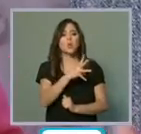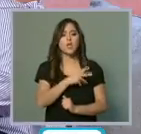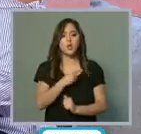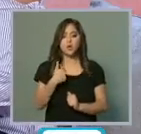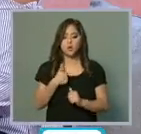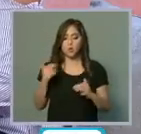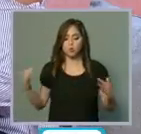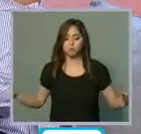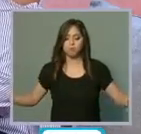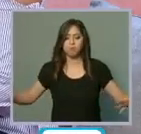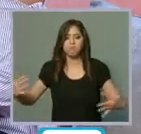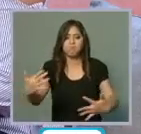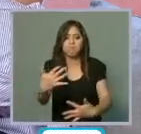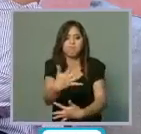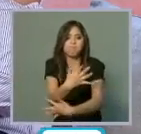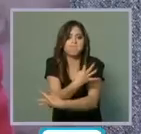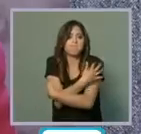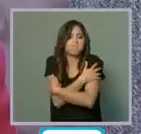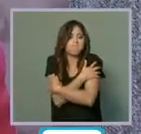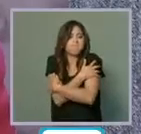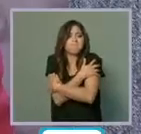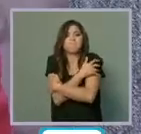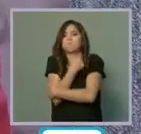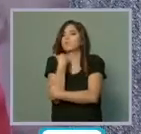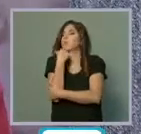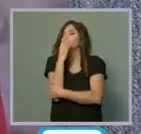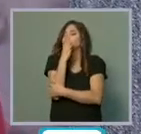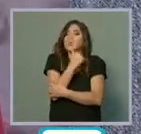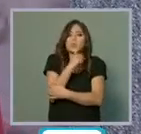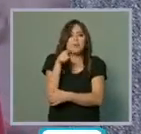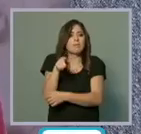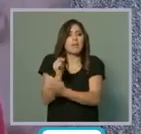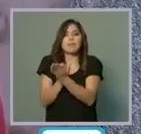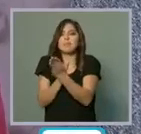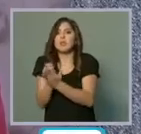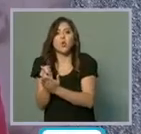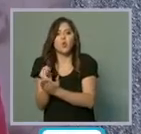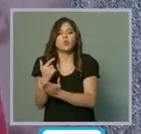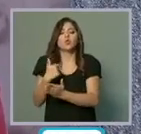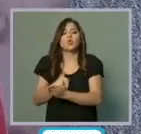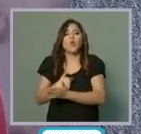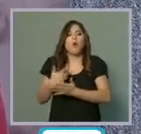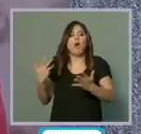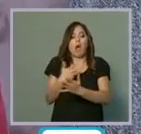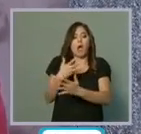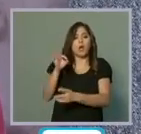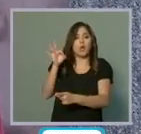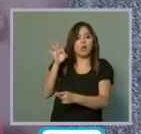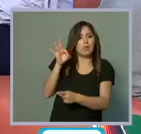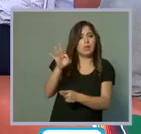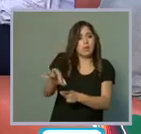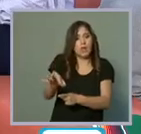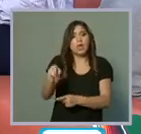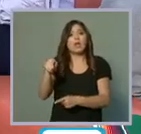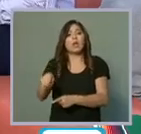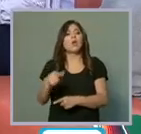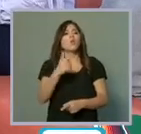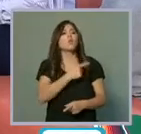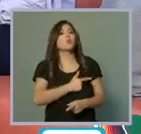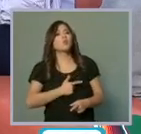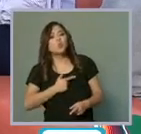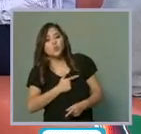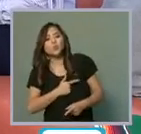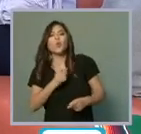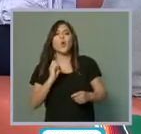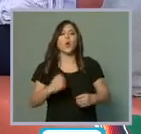completamente, lo Ok. engolfo, ¿sí? Ok. Y entonces no le permito tomar decisiones Ya. personales, no le permito tener sus gustos, no le